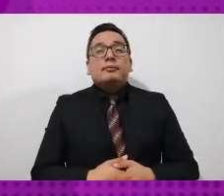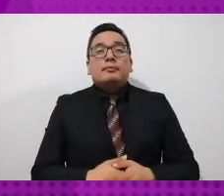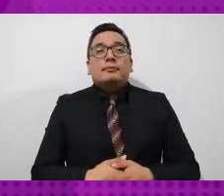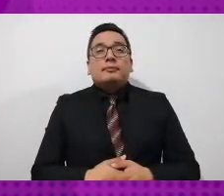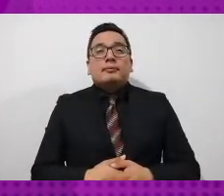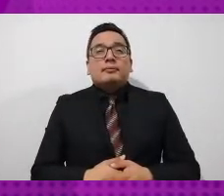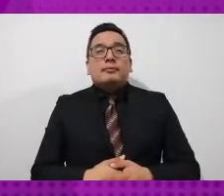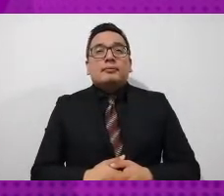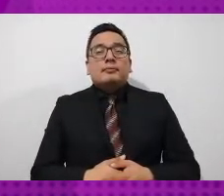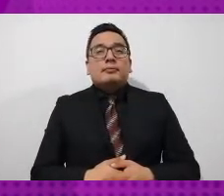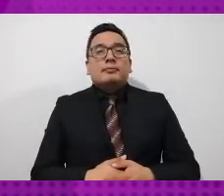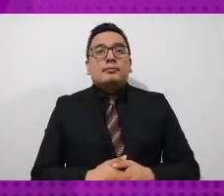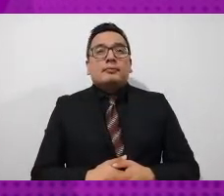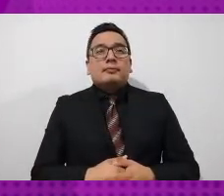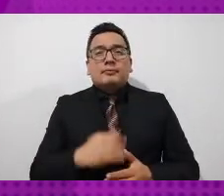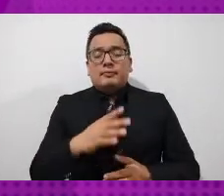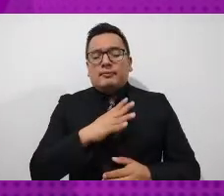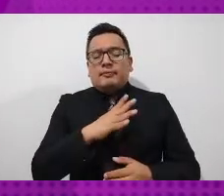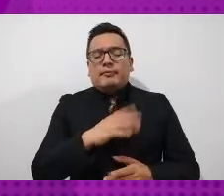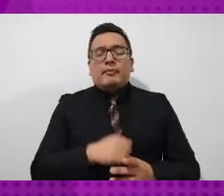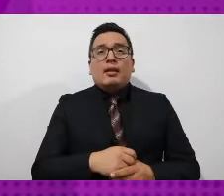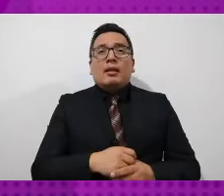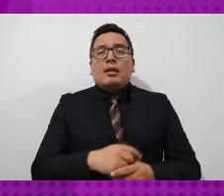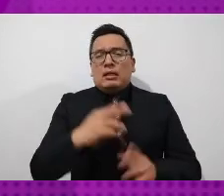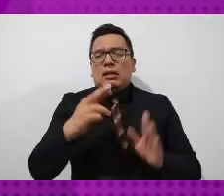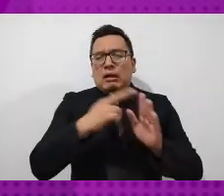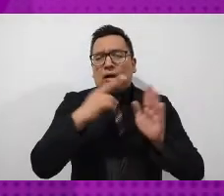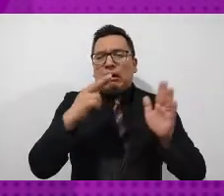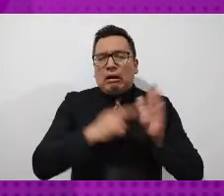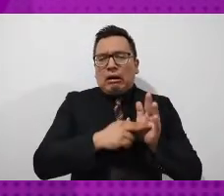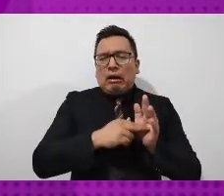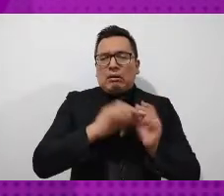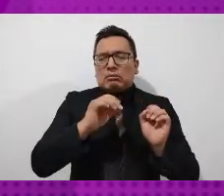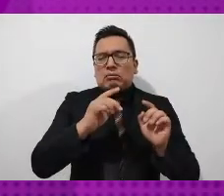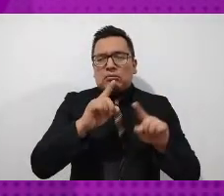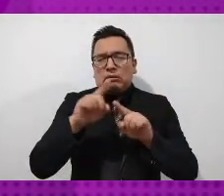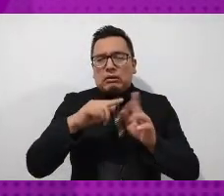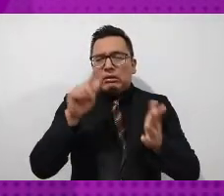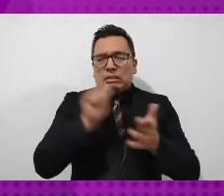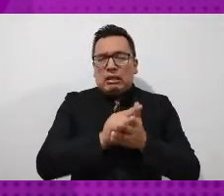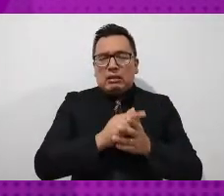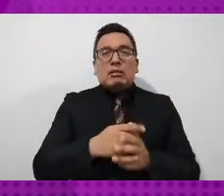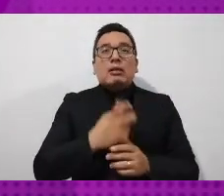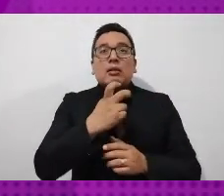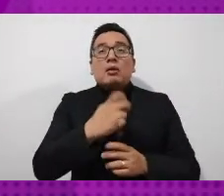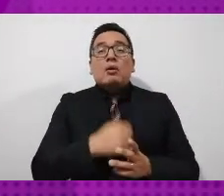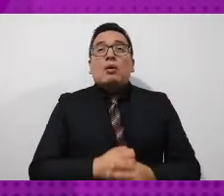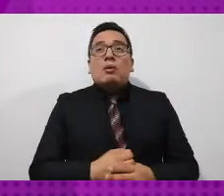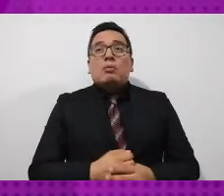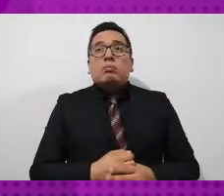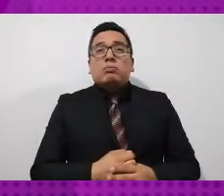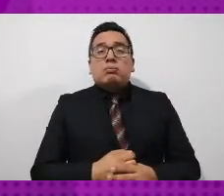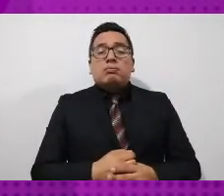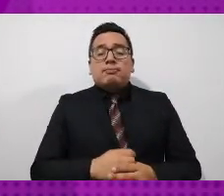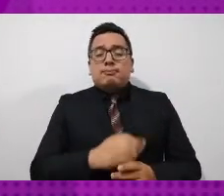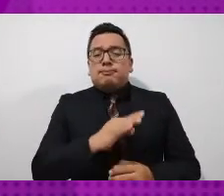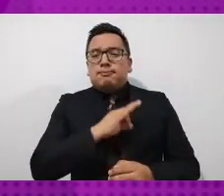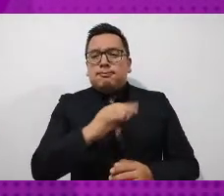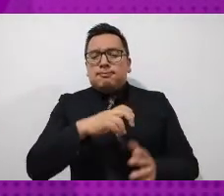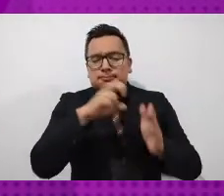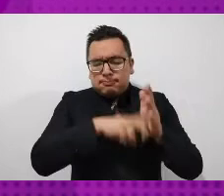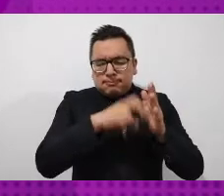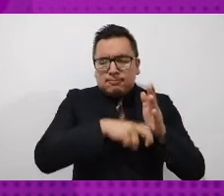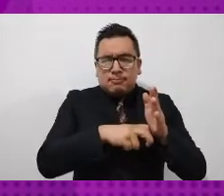del Estado emite reglamentos y normas administrativas de carácter general. Esos reglamentos o normas, también